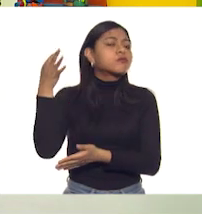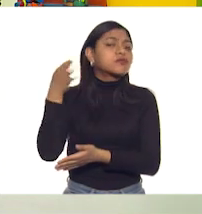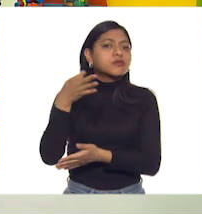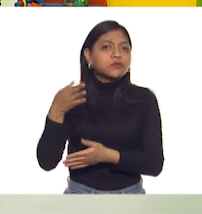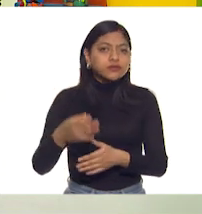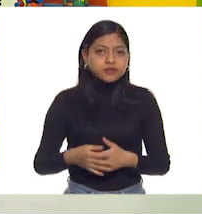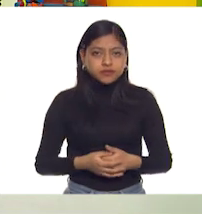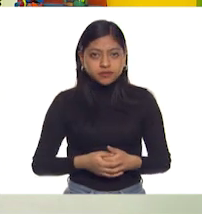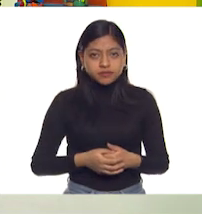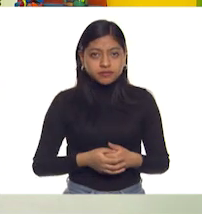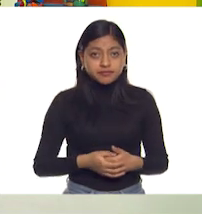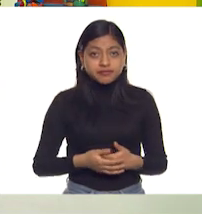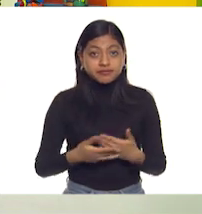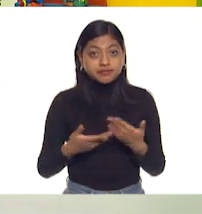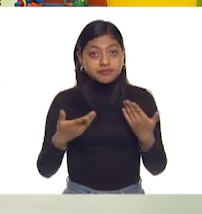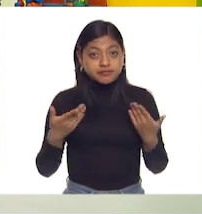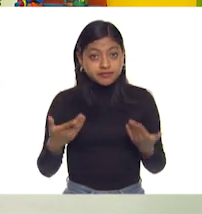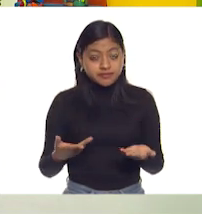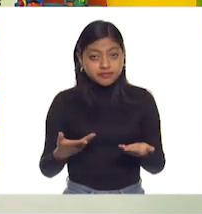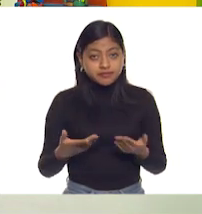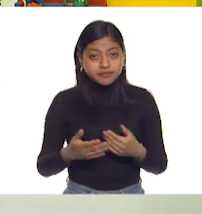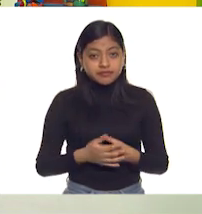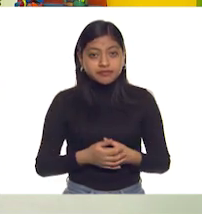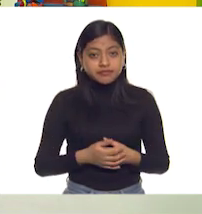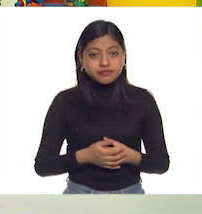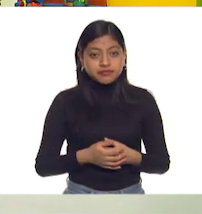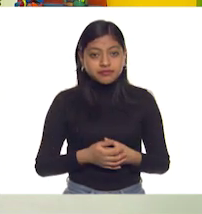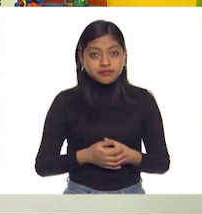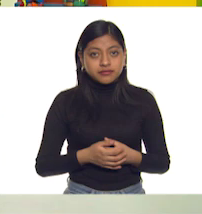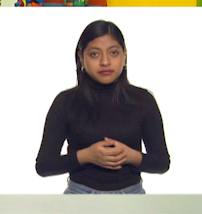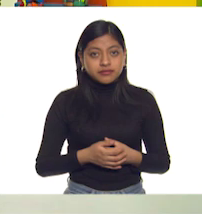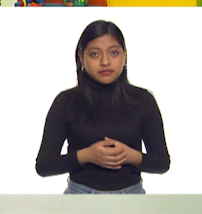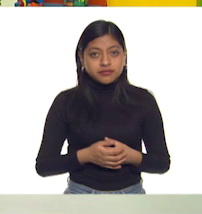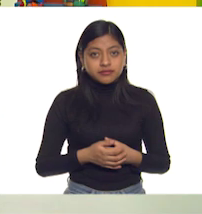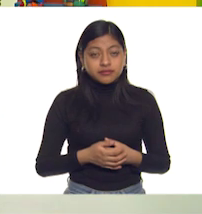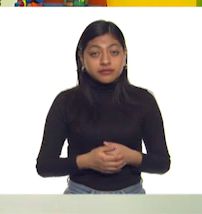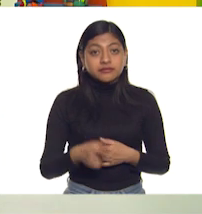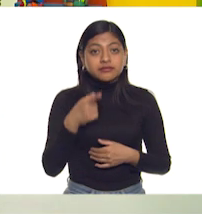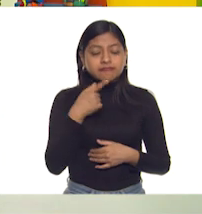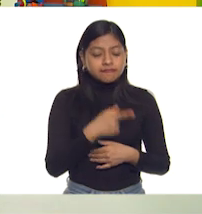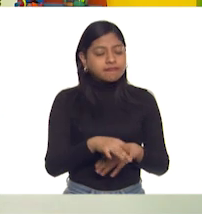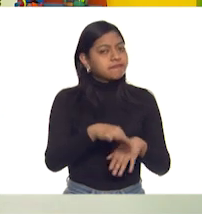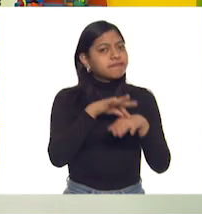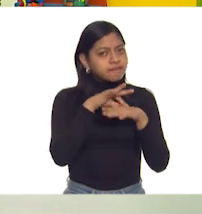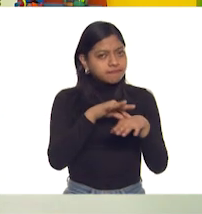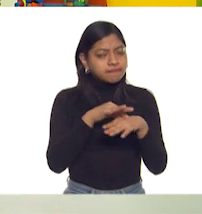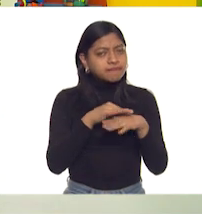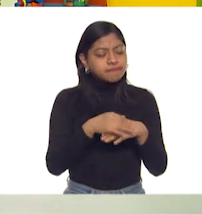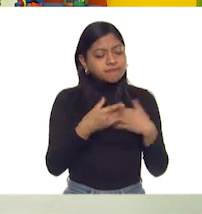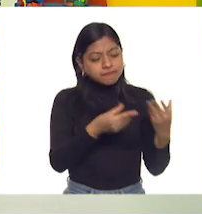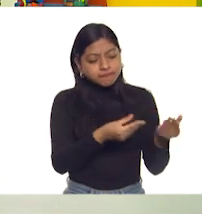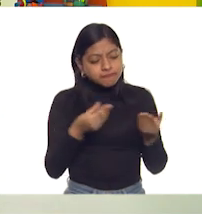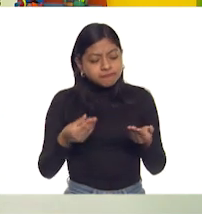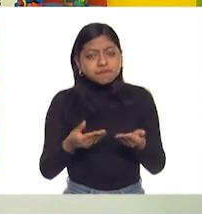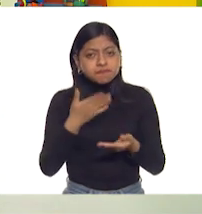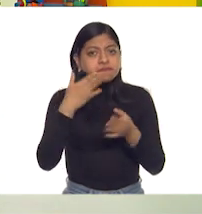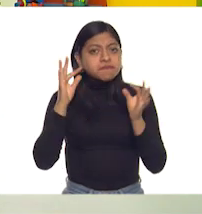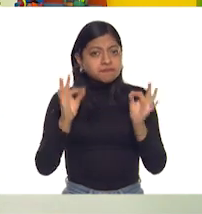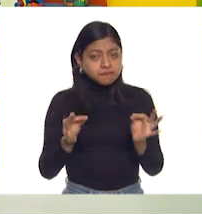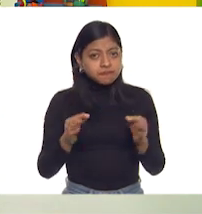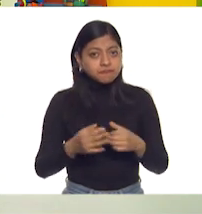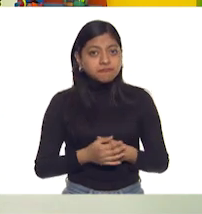fresquecitos y sobre todo muy bien despachados. Ese día